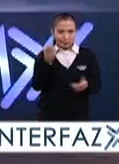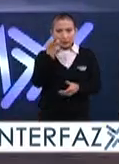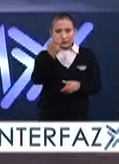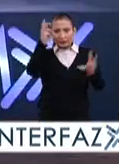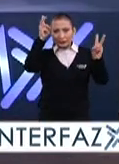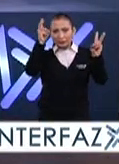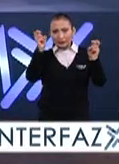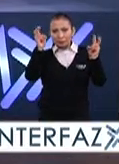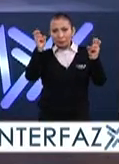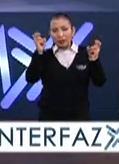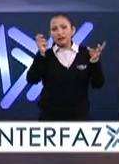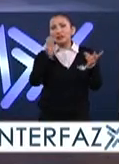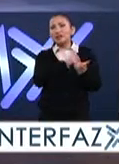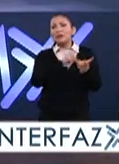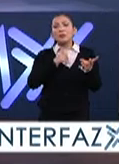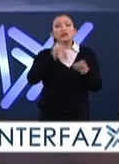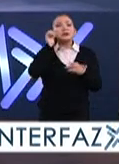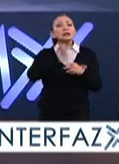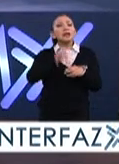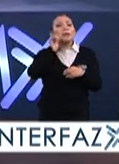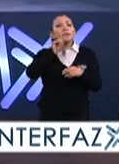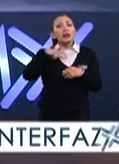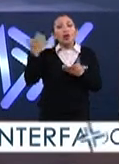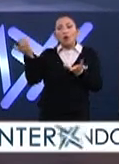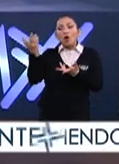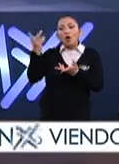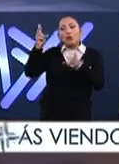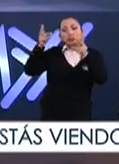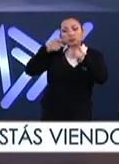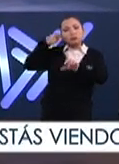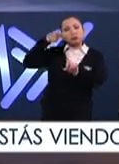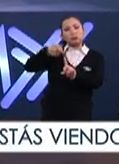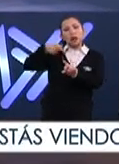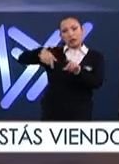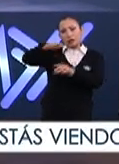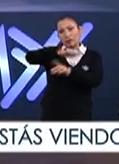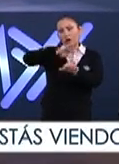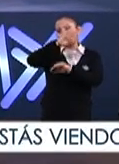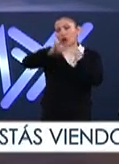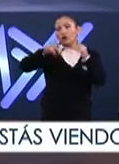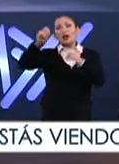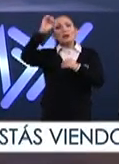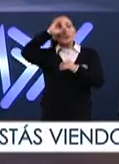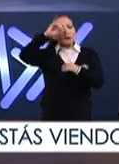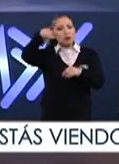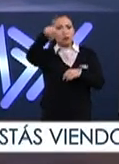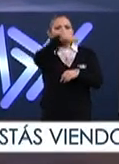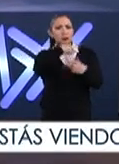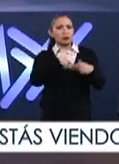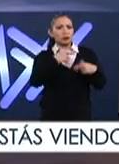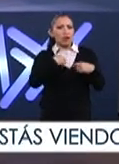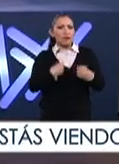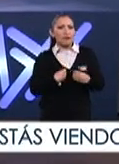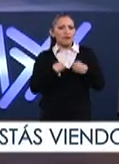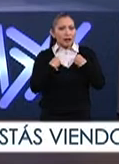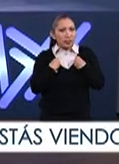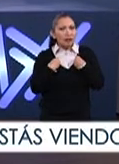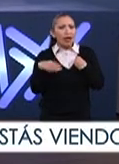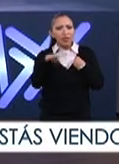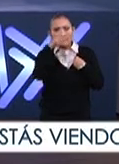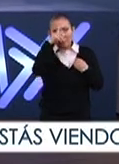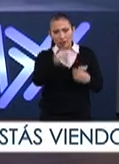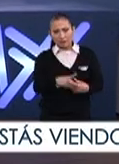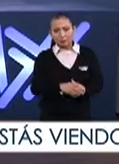este tema pues hay que siempre traerlo a colación en este espacio y en todo lo que es la opinión pública y la vida social